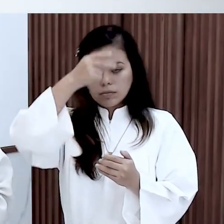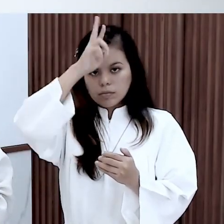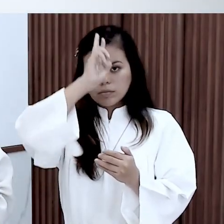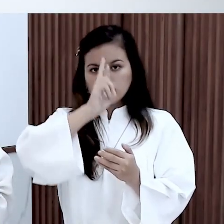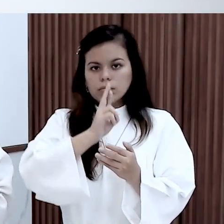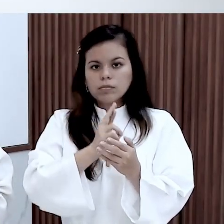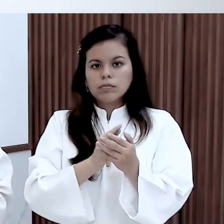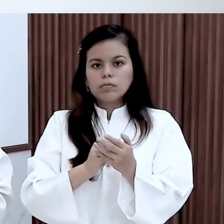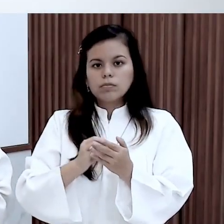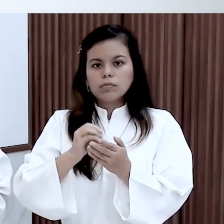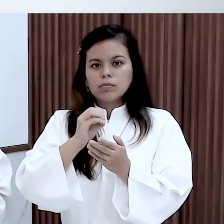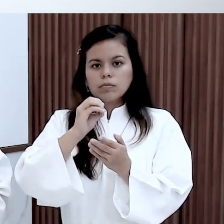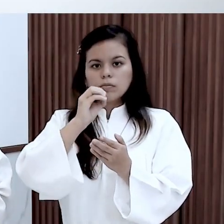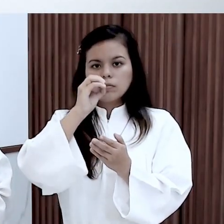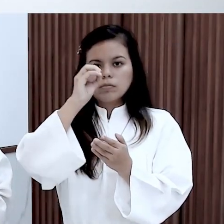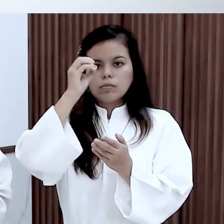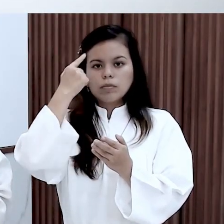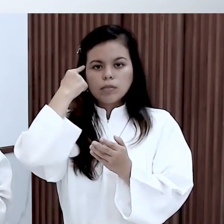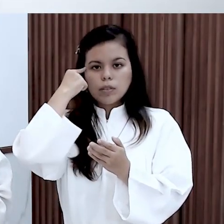estoy, Señor,